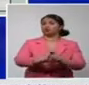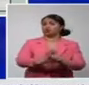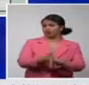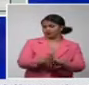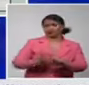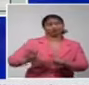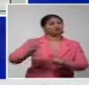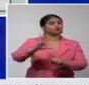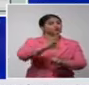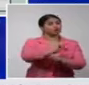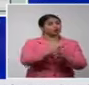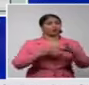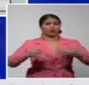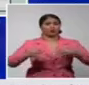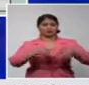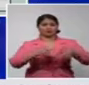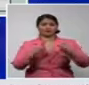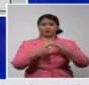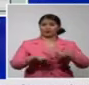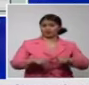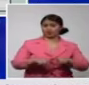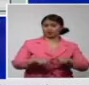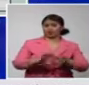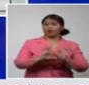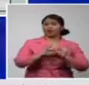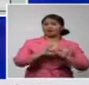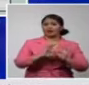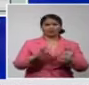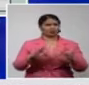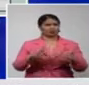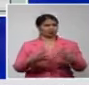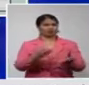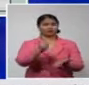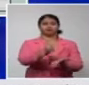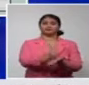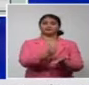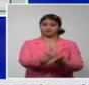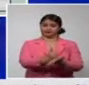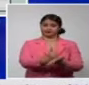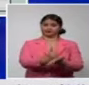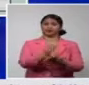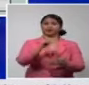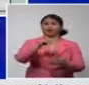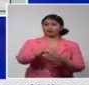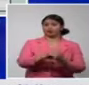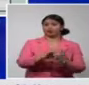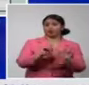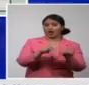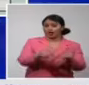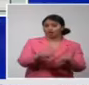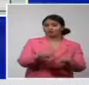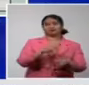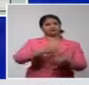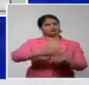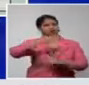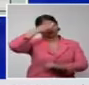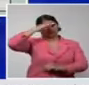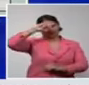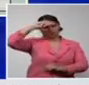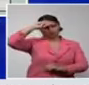la mayor afectación está en el municipio cabecera, municipio Santiago, con una tasa